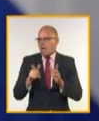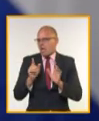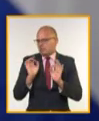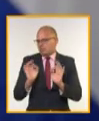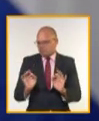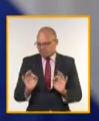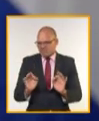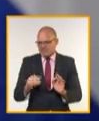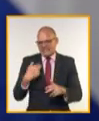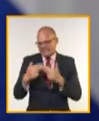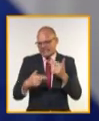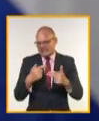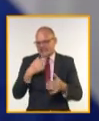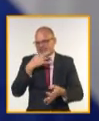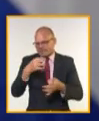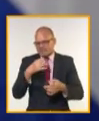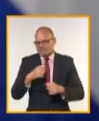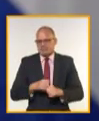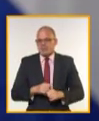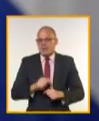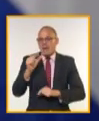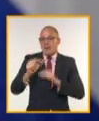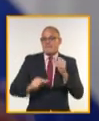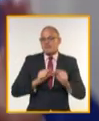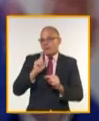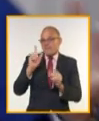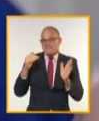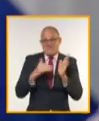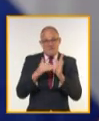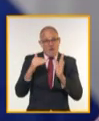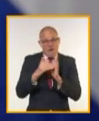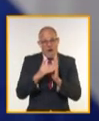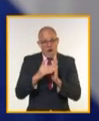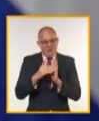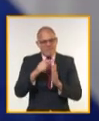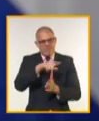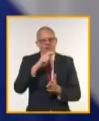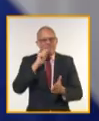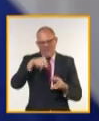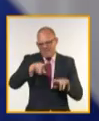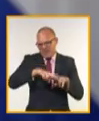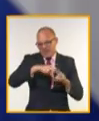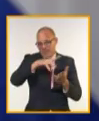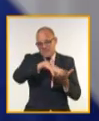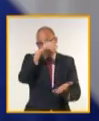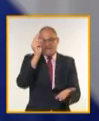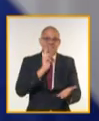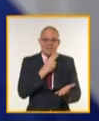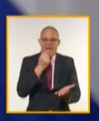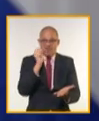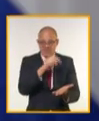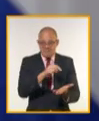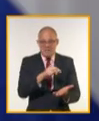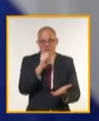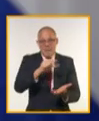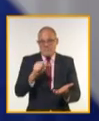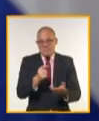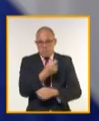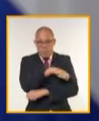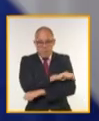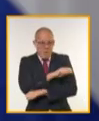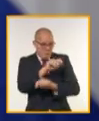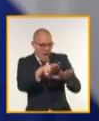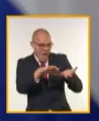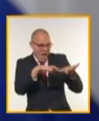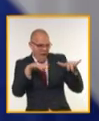acto al que asistían 1 millón de cubanos en la Plaza de la Revolución José Martí, en medio de un